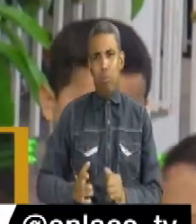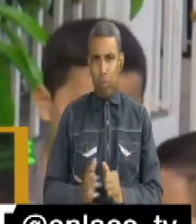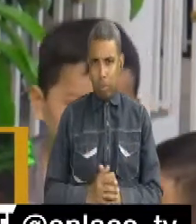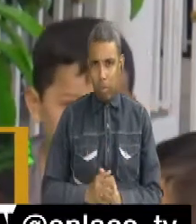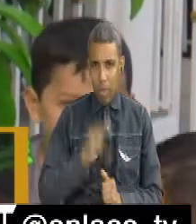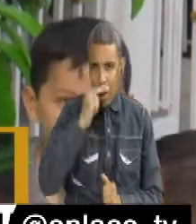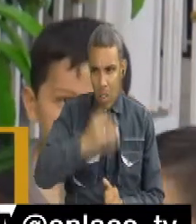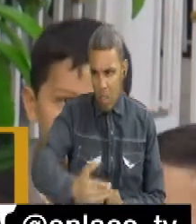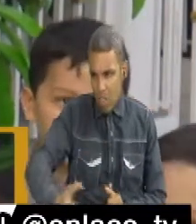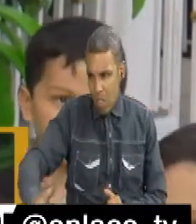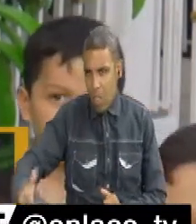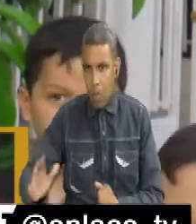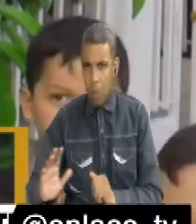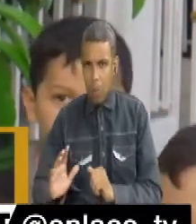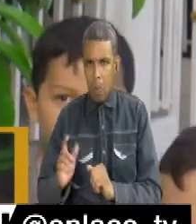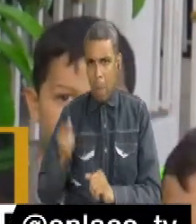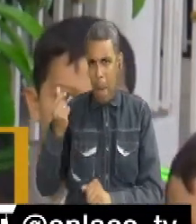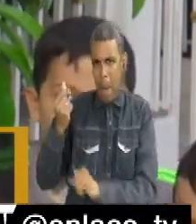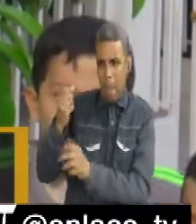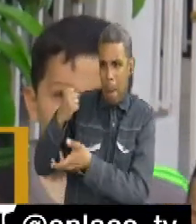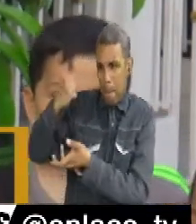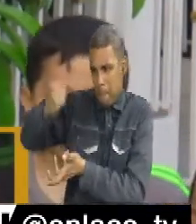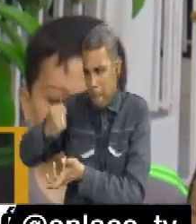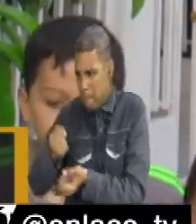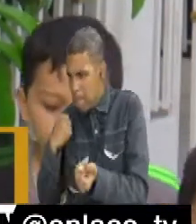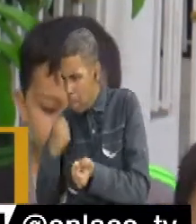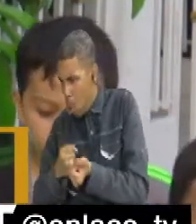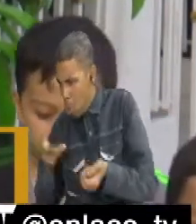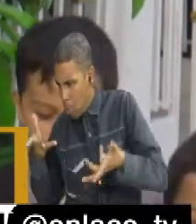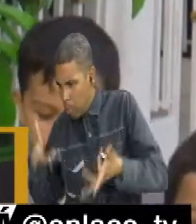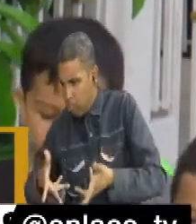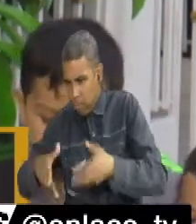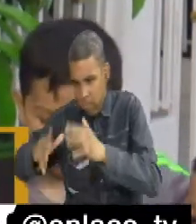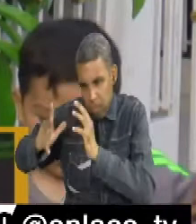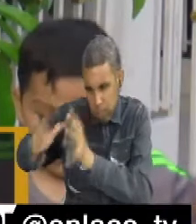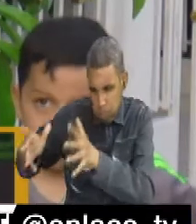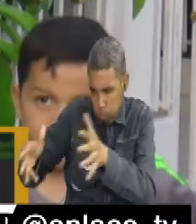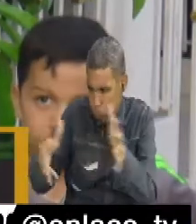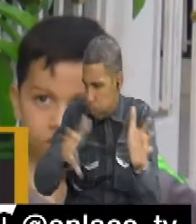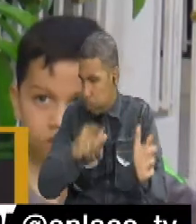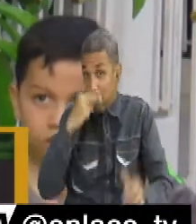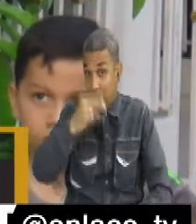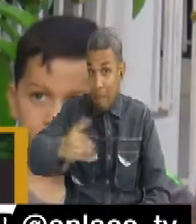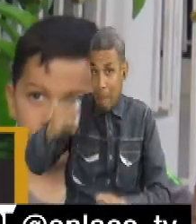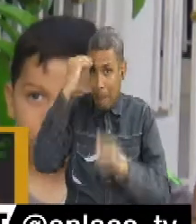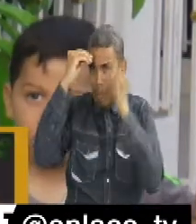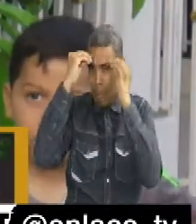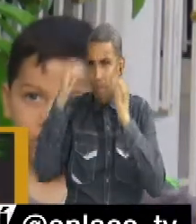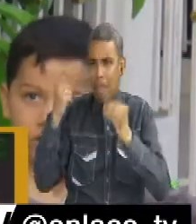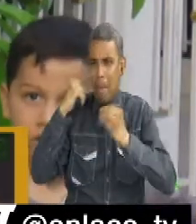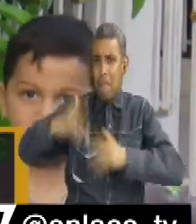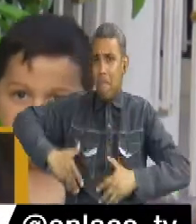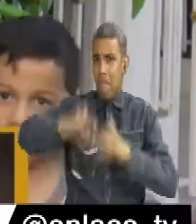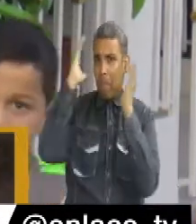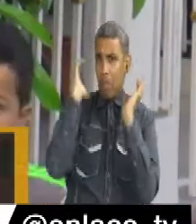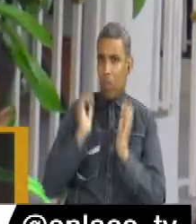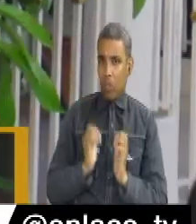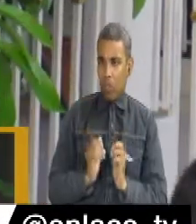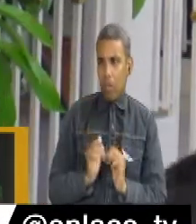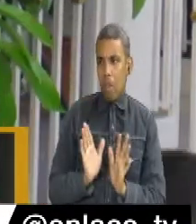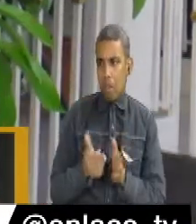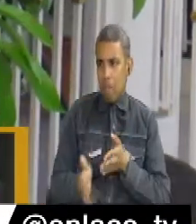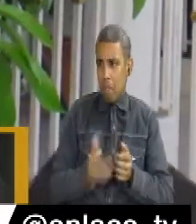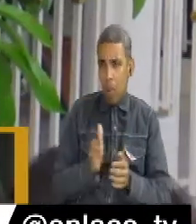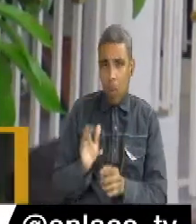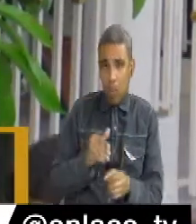donde mejor inversión le hacen, donde todos sabemos que se mira de una manera diferente. Pero creo que hemos venido trabajando de la mejor